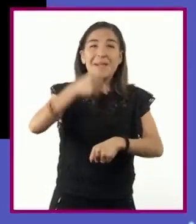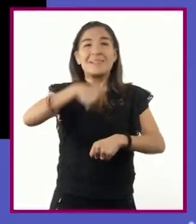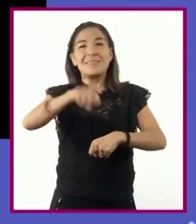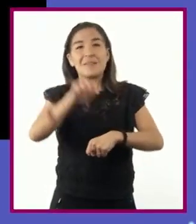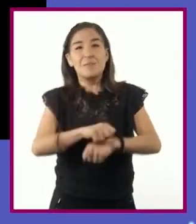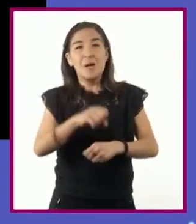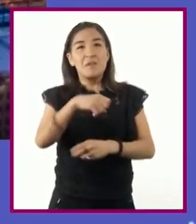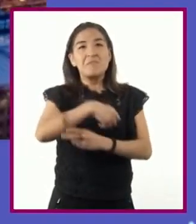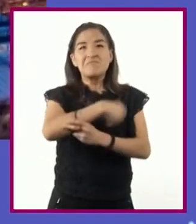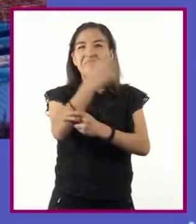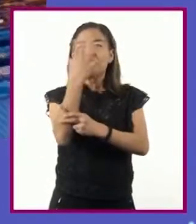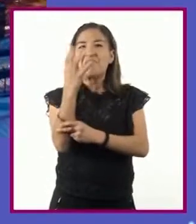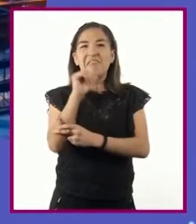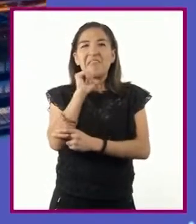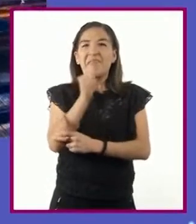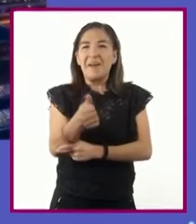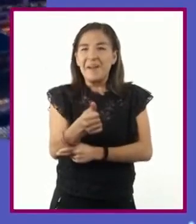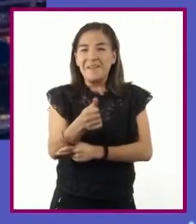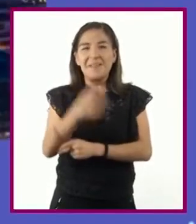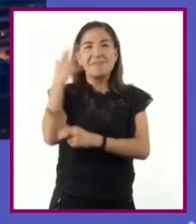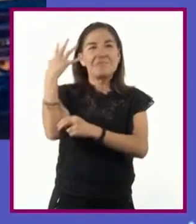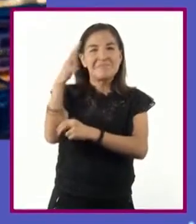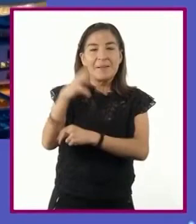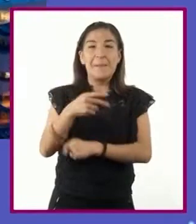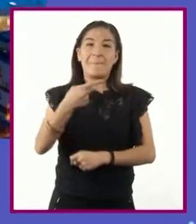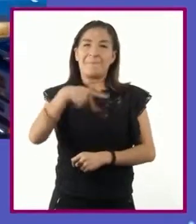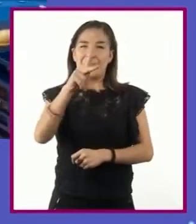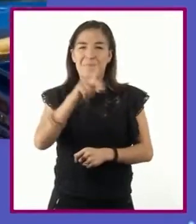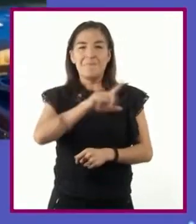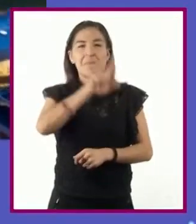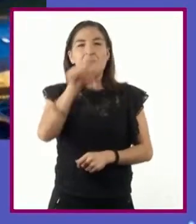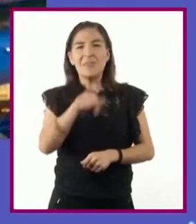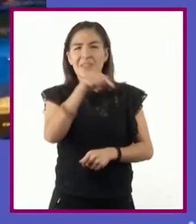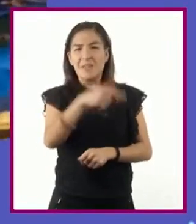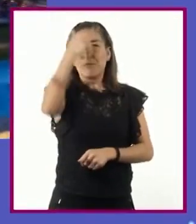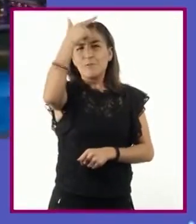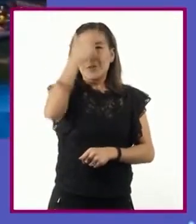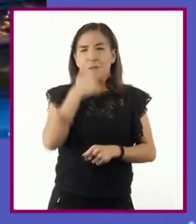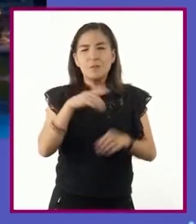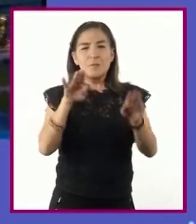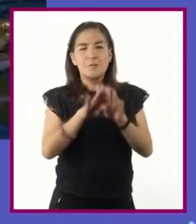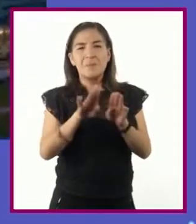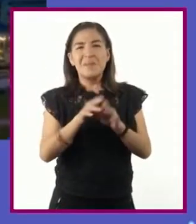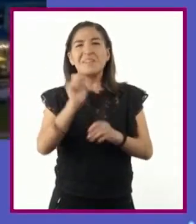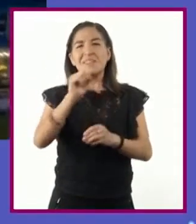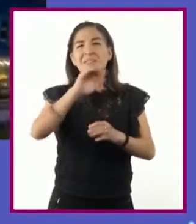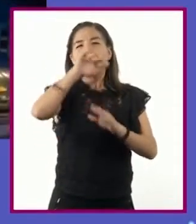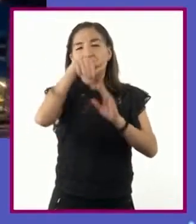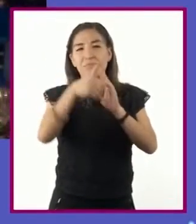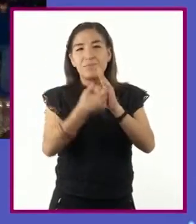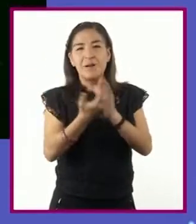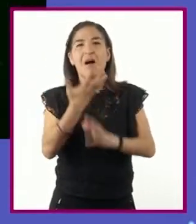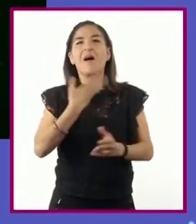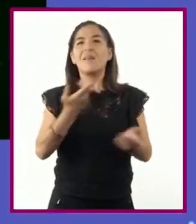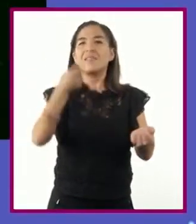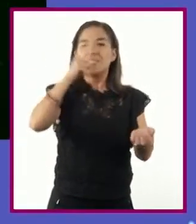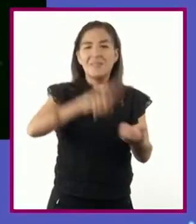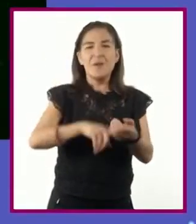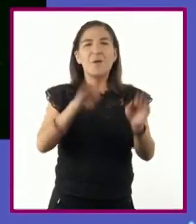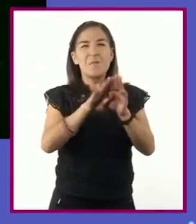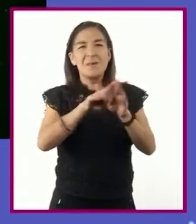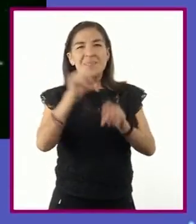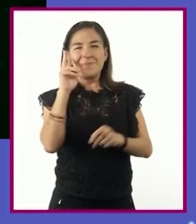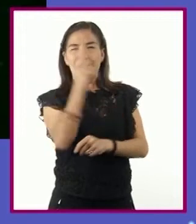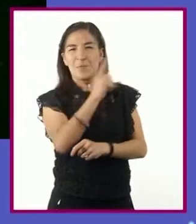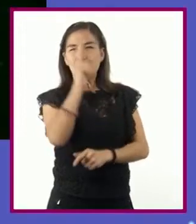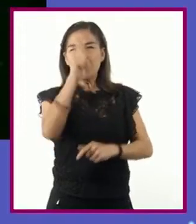las que el sol ni siquiera se asoma, pero durante esas noches prolongadas pueden aparecer las impresionantes